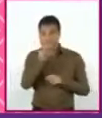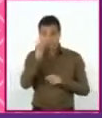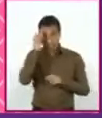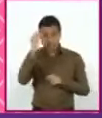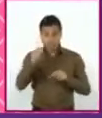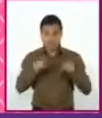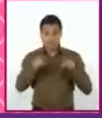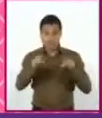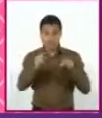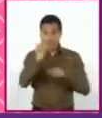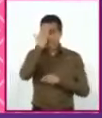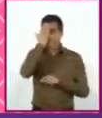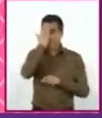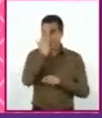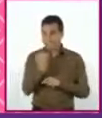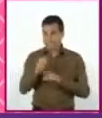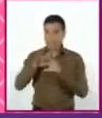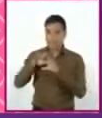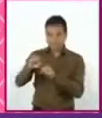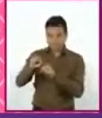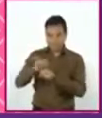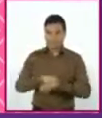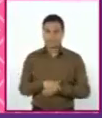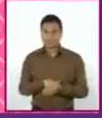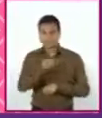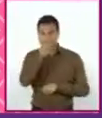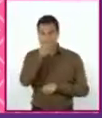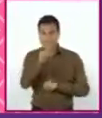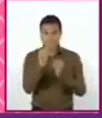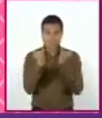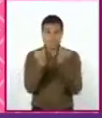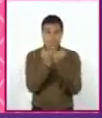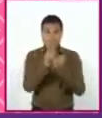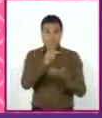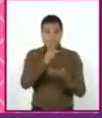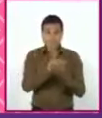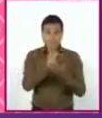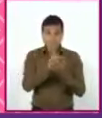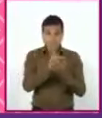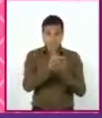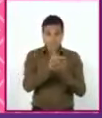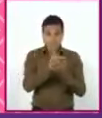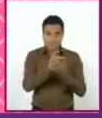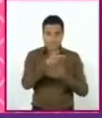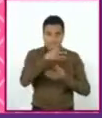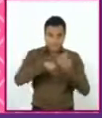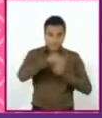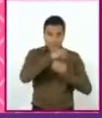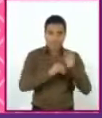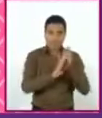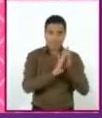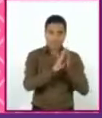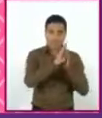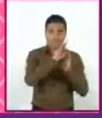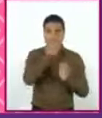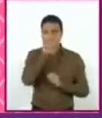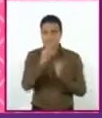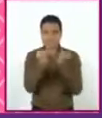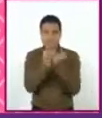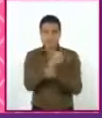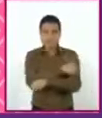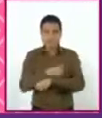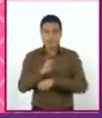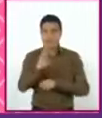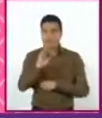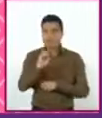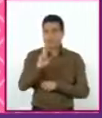maya. Lo mismo sucede con el auge de la plata, que tiene coincidencia con el ascenso de la dinastía Borbón en